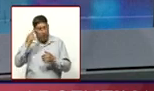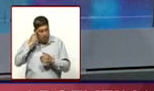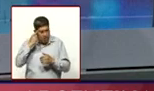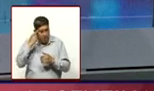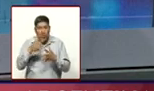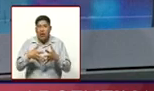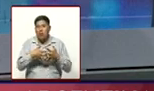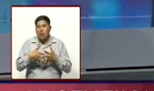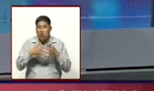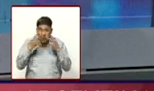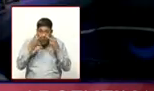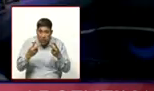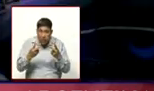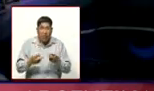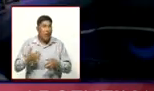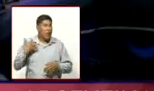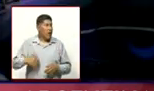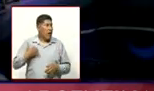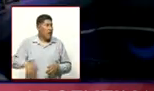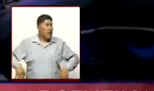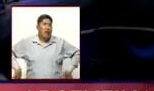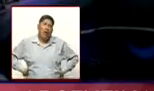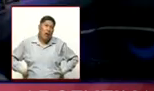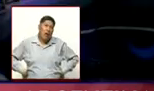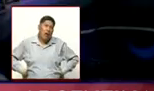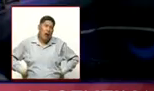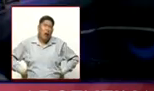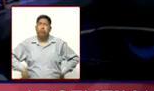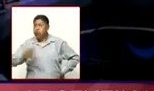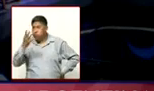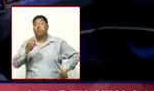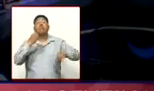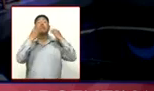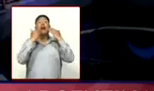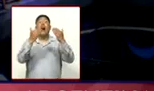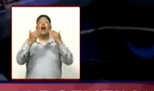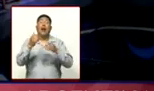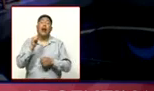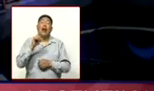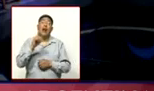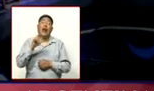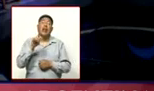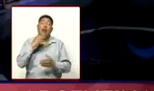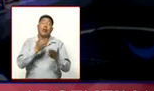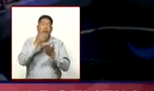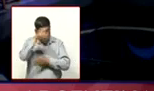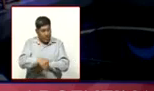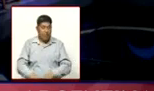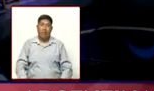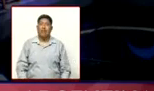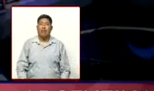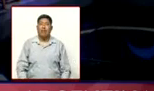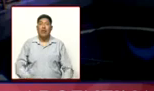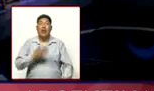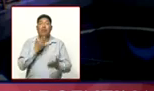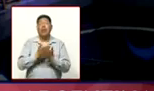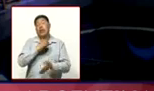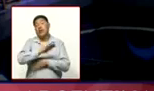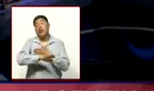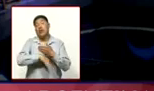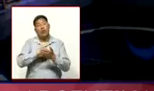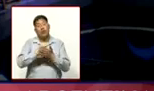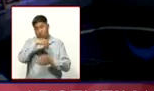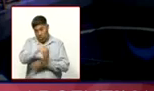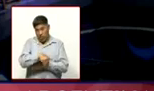ser en Estados Unidos, pero mira, va a ser en Argentina inmediatamente. Sí. Adrián, muchísimas gracias. Buenas noches. Gracias. Buenas noches a